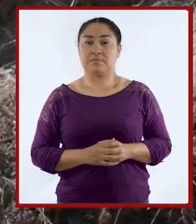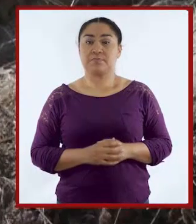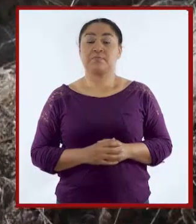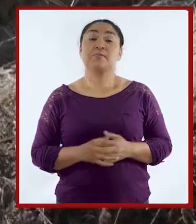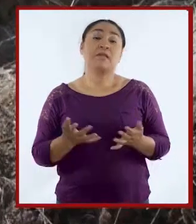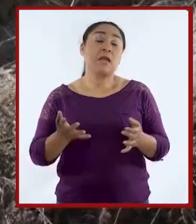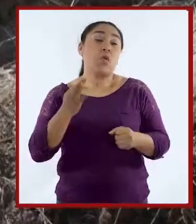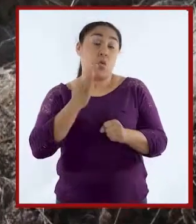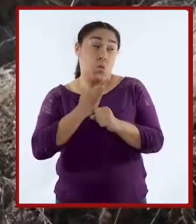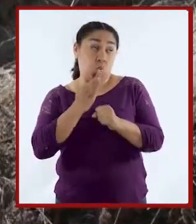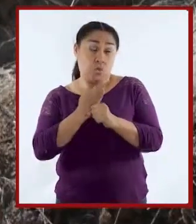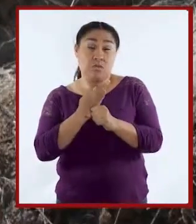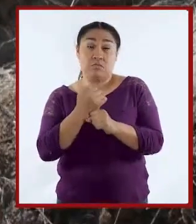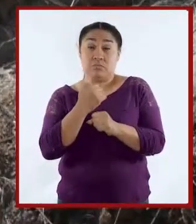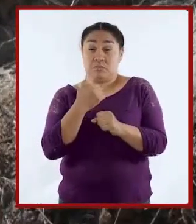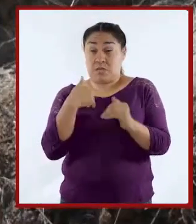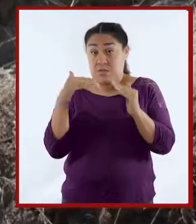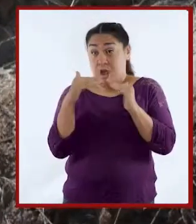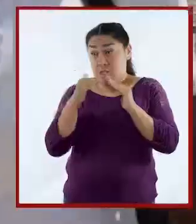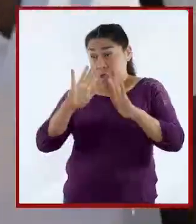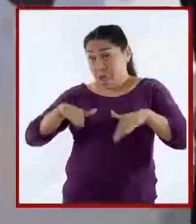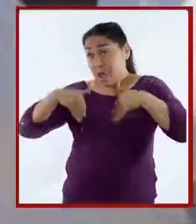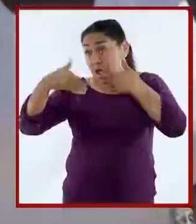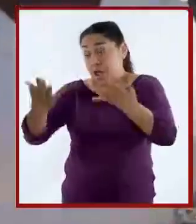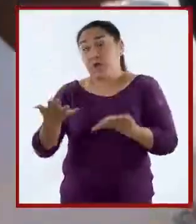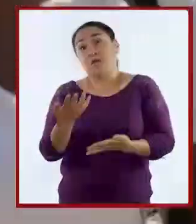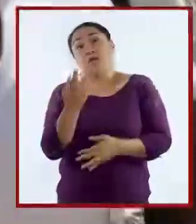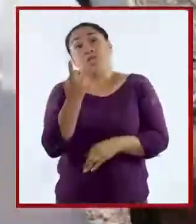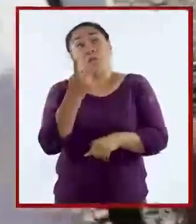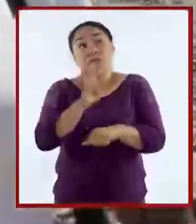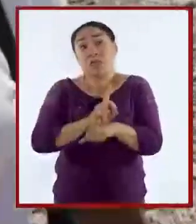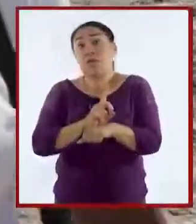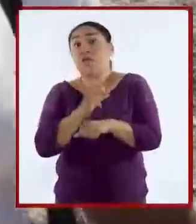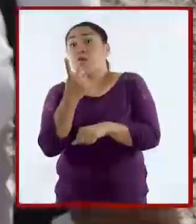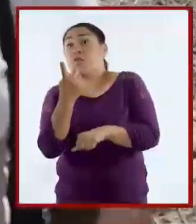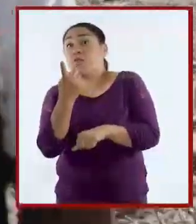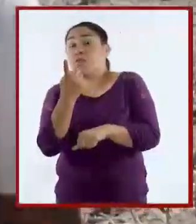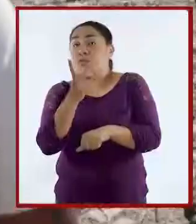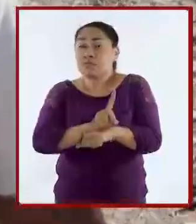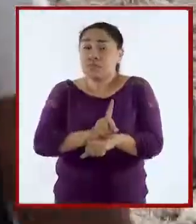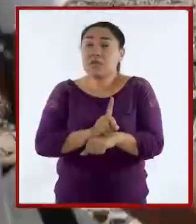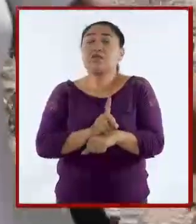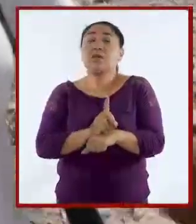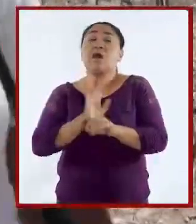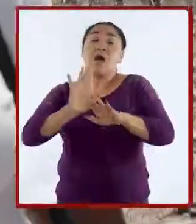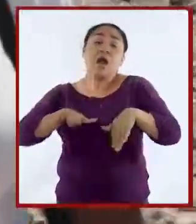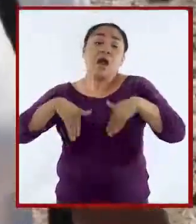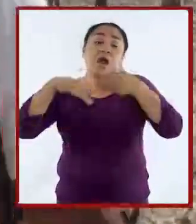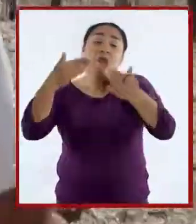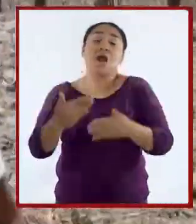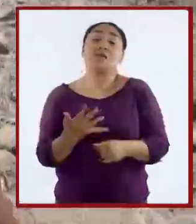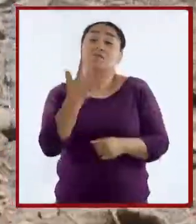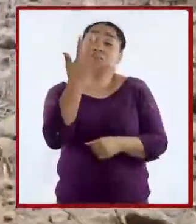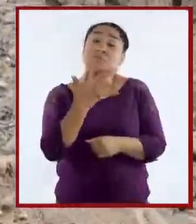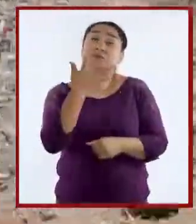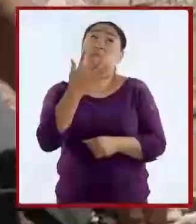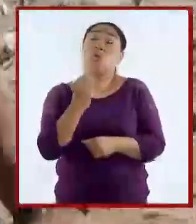Pues para llegar a mi casa hago 2 días o uno, como para llegar a las 5 o 3 de la